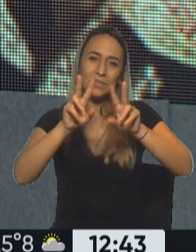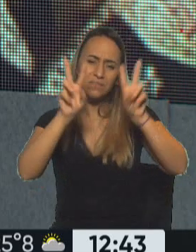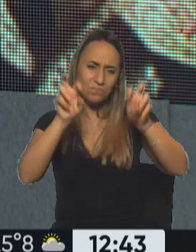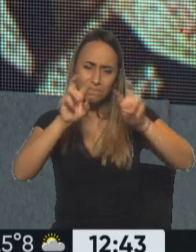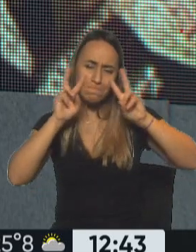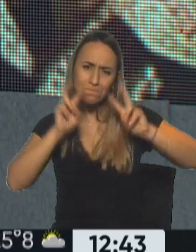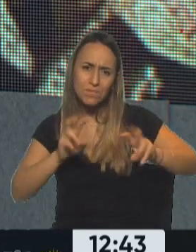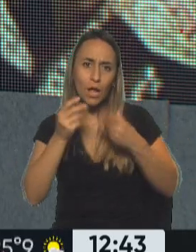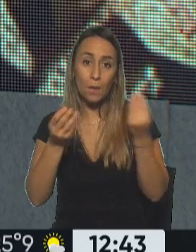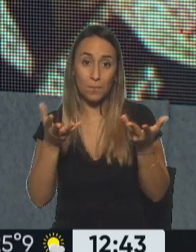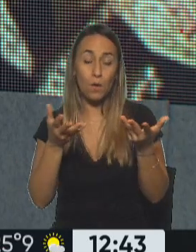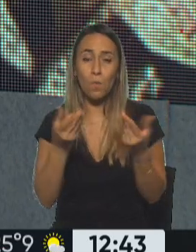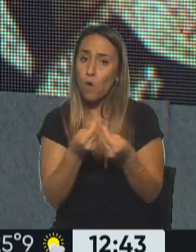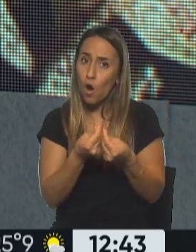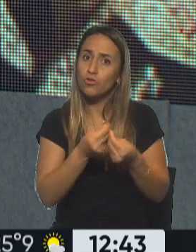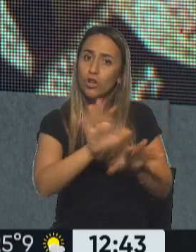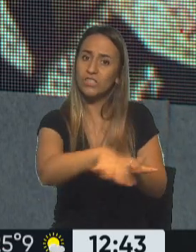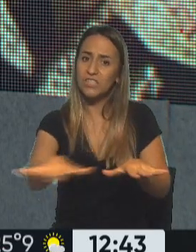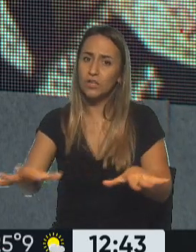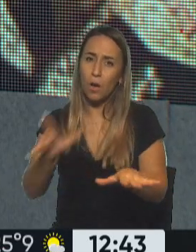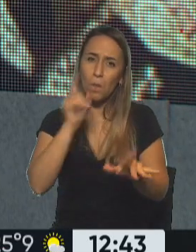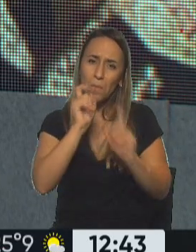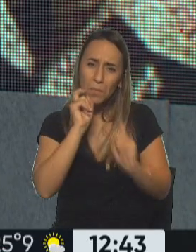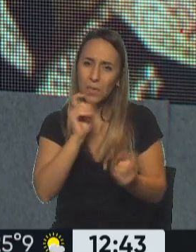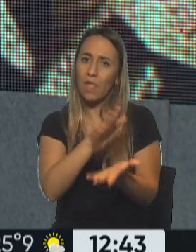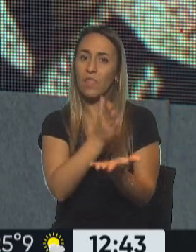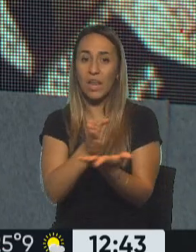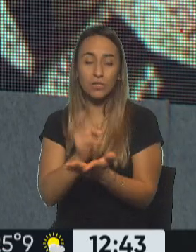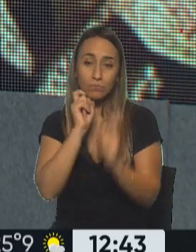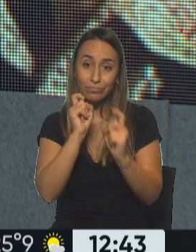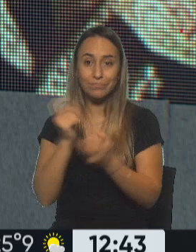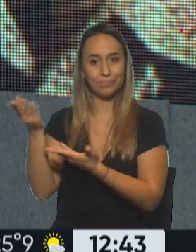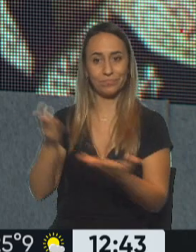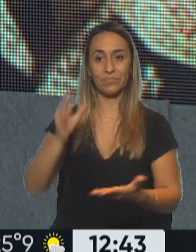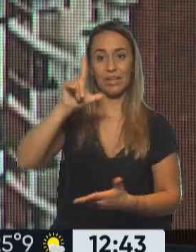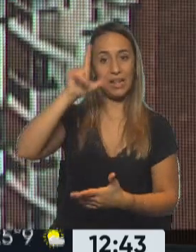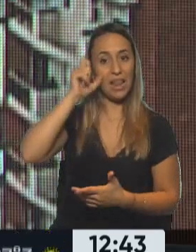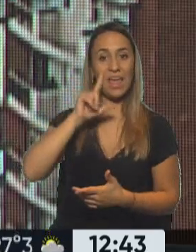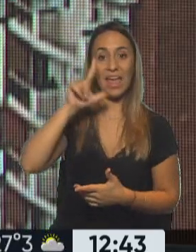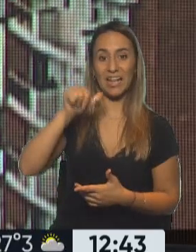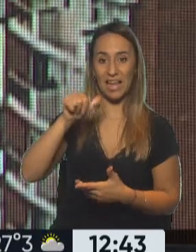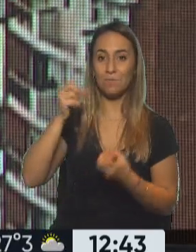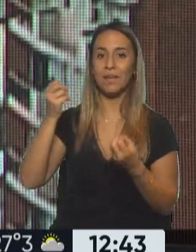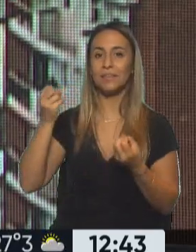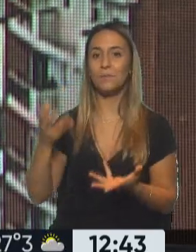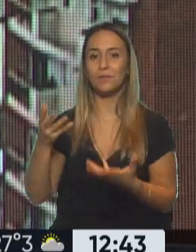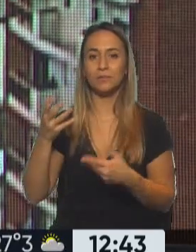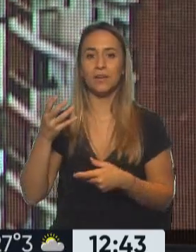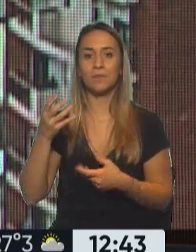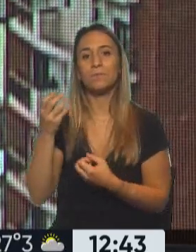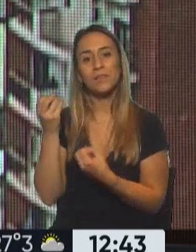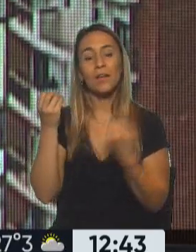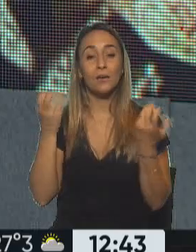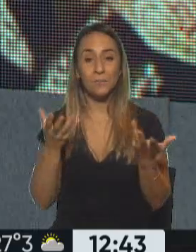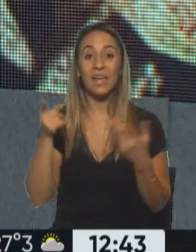con muchos niños y niñas en la República Argentina, recibimos a Leila Aidar. ¿Cómo estás, Ley? ¿Cómo te va? ¿Bien? Y a Marisa Graham.